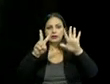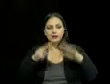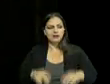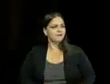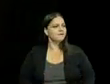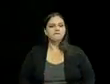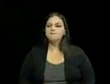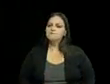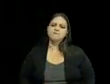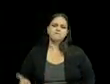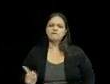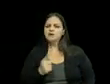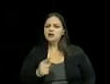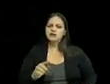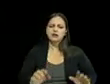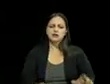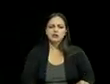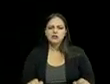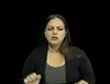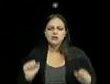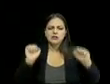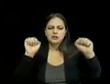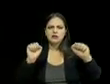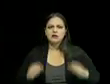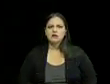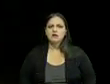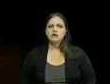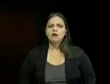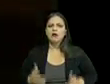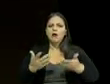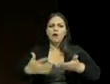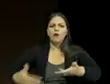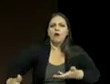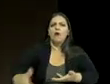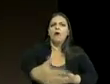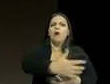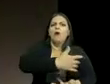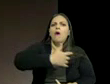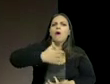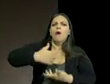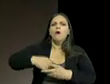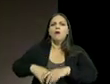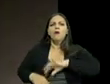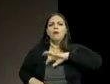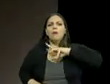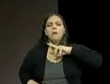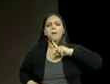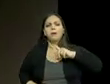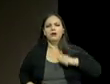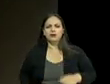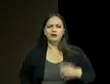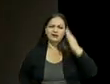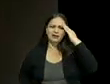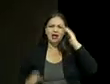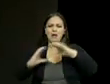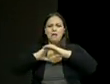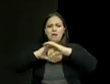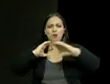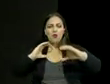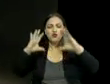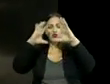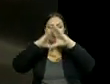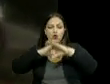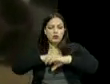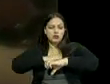tú dices, de sorpresa, ¿no? Están todos dormidos prácticamente, mi querida Luisa, porque están en madrugada llegando a la ciudad. Así es. Oyendo a la